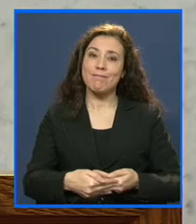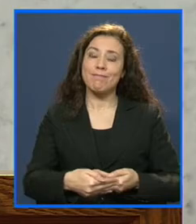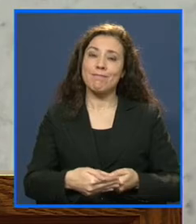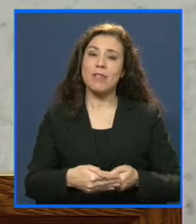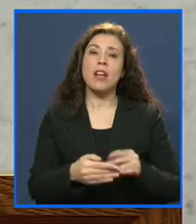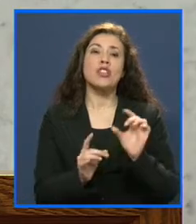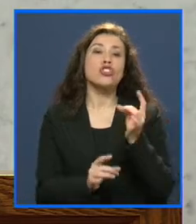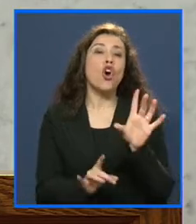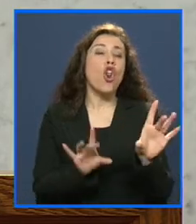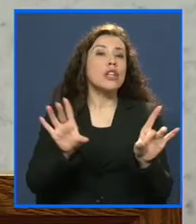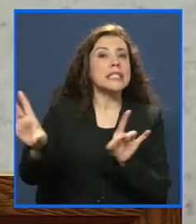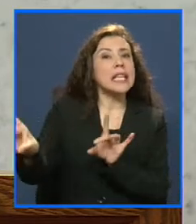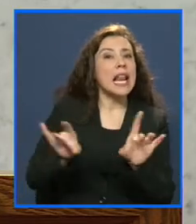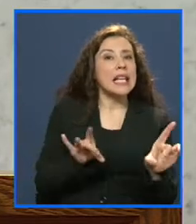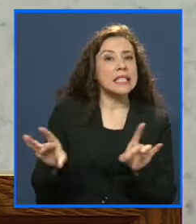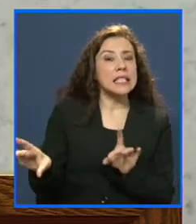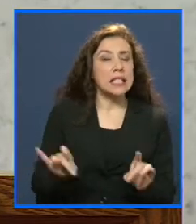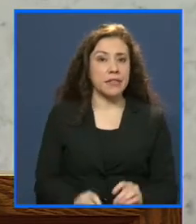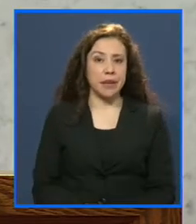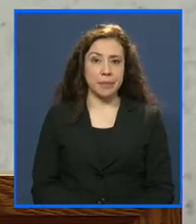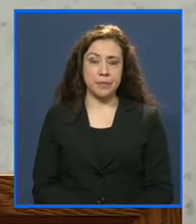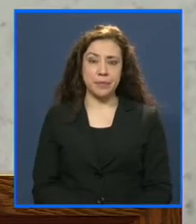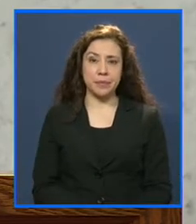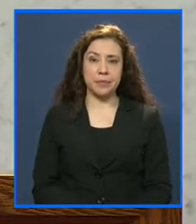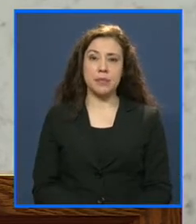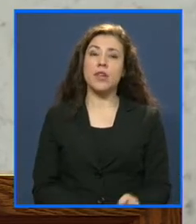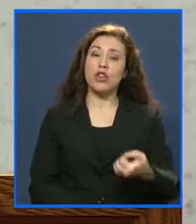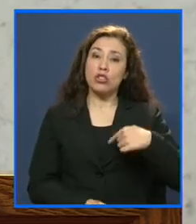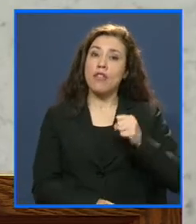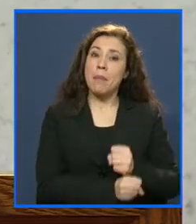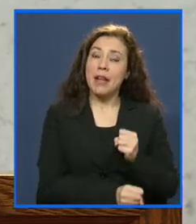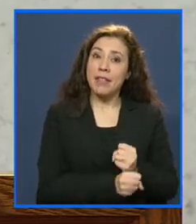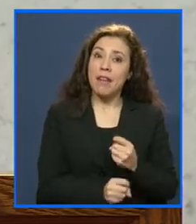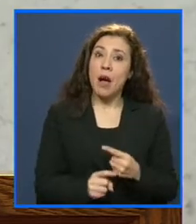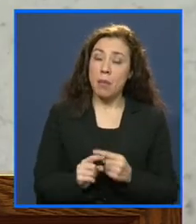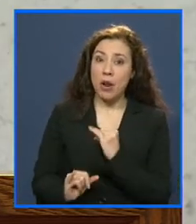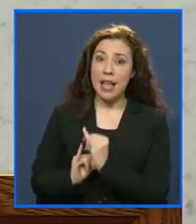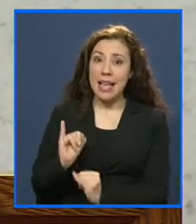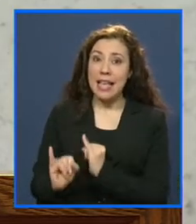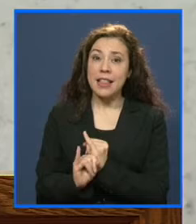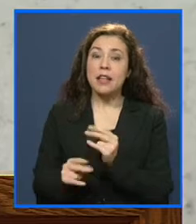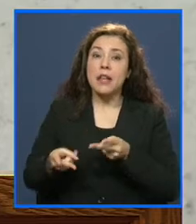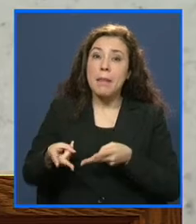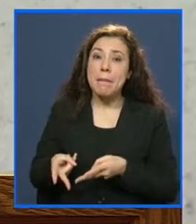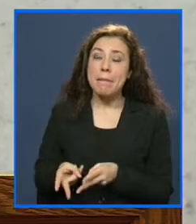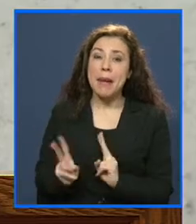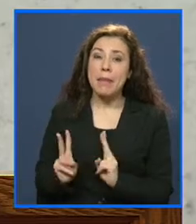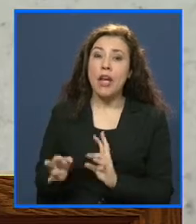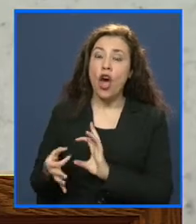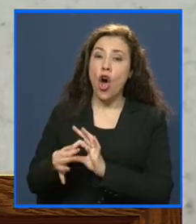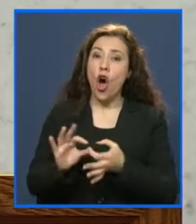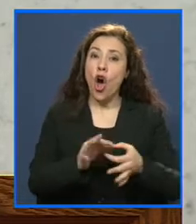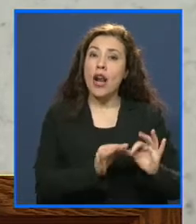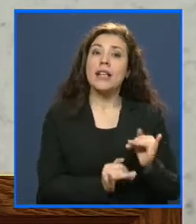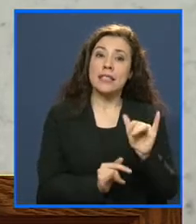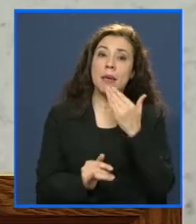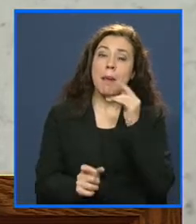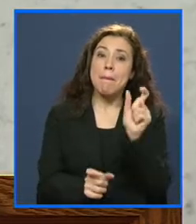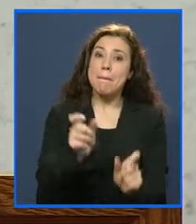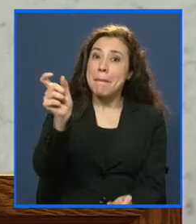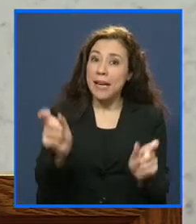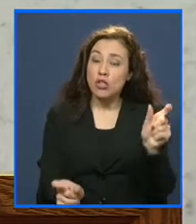mente selectiva en esta línea trabajaremos una plataforma digital que permita que organizaciones y personas naturales